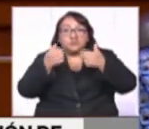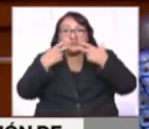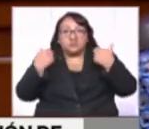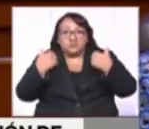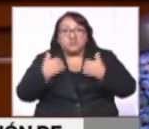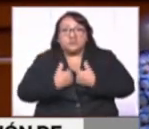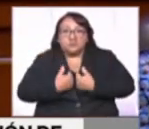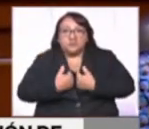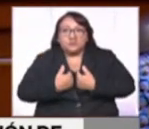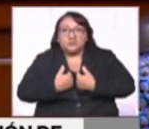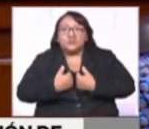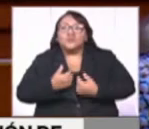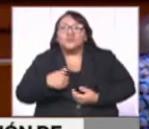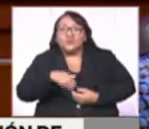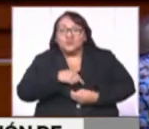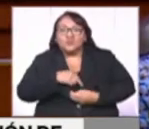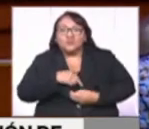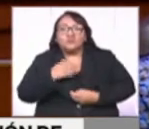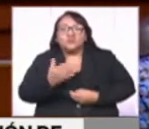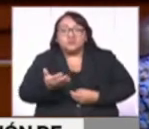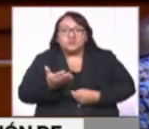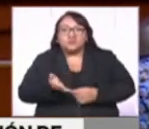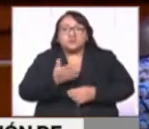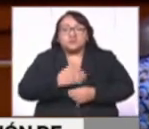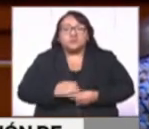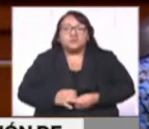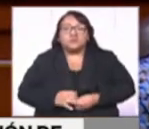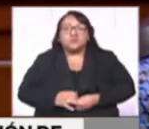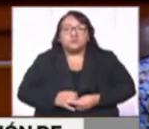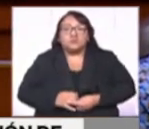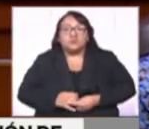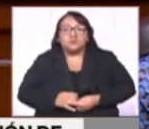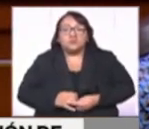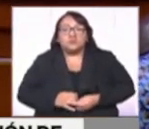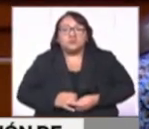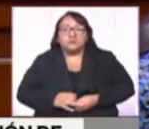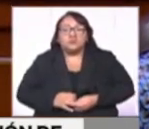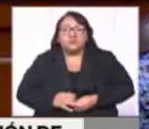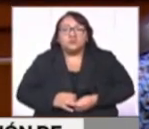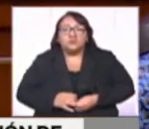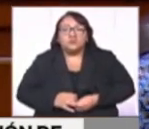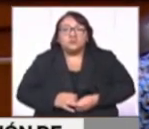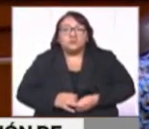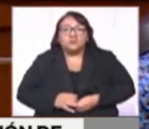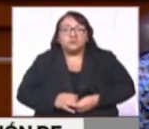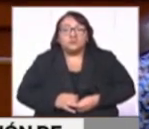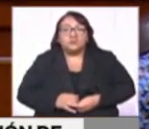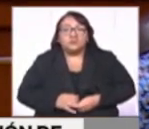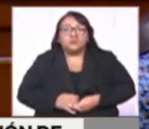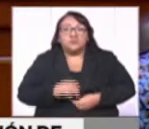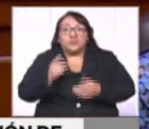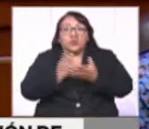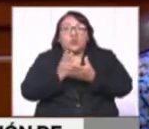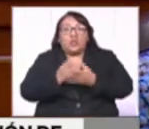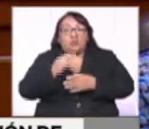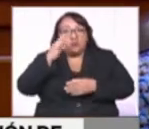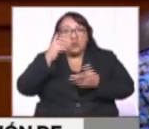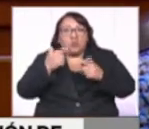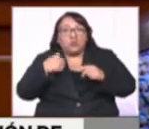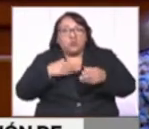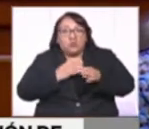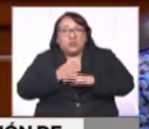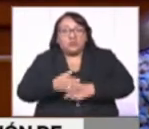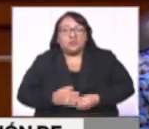Amazonas, nosotros venimos solicitando esta escuela de la policía desde el momento en que hemos